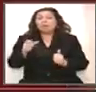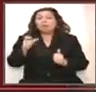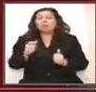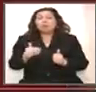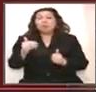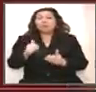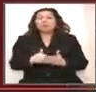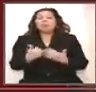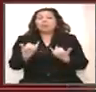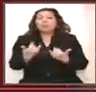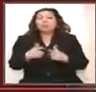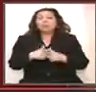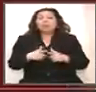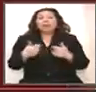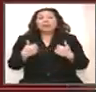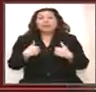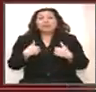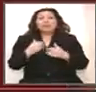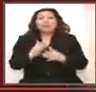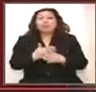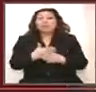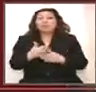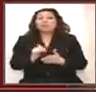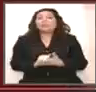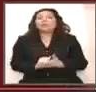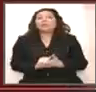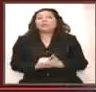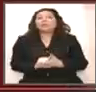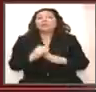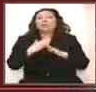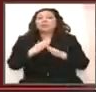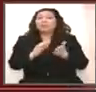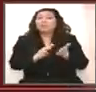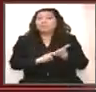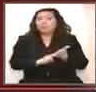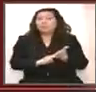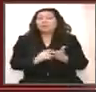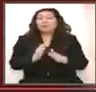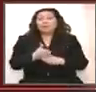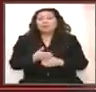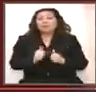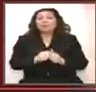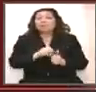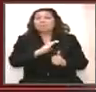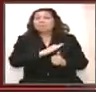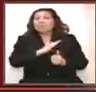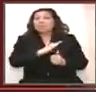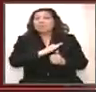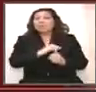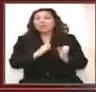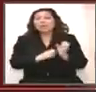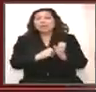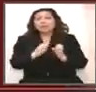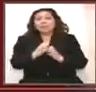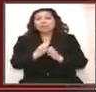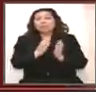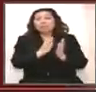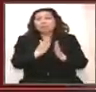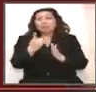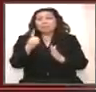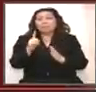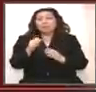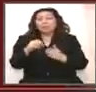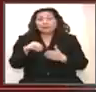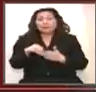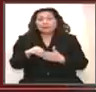adultos. Estos ambientes cuentan con la participación del defensor del público que lo asiste y con fiscales y equipos interdisciplinarios para